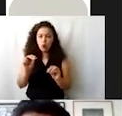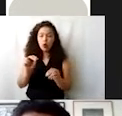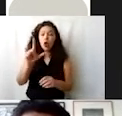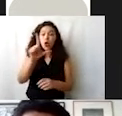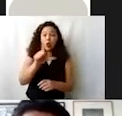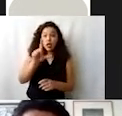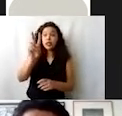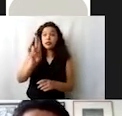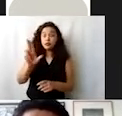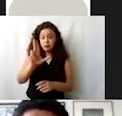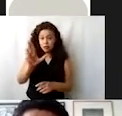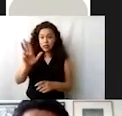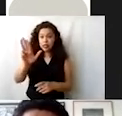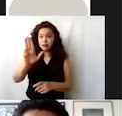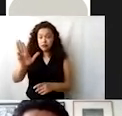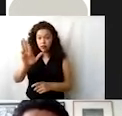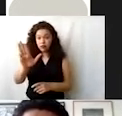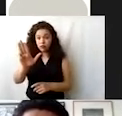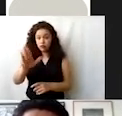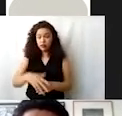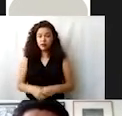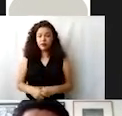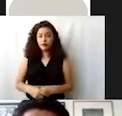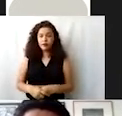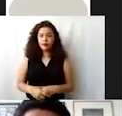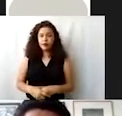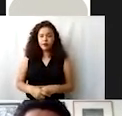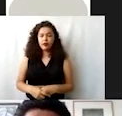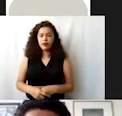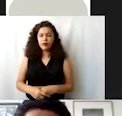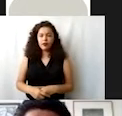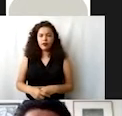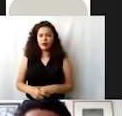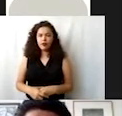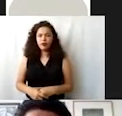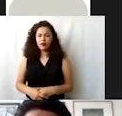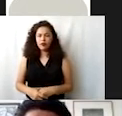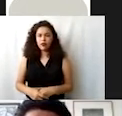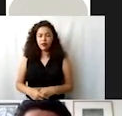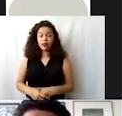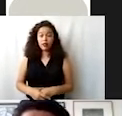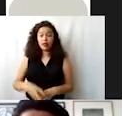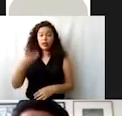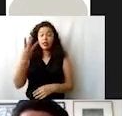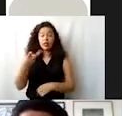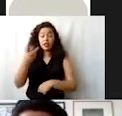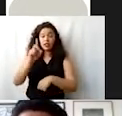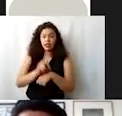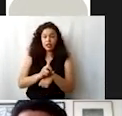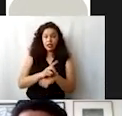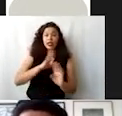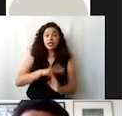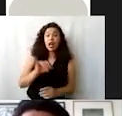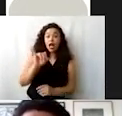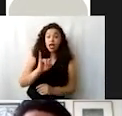martes, miércoles, ¿sí? Entonces, debo de consultarlo dentro de los 3 días siguientes. A partir del jueves,